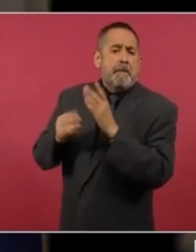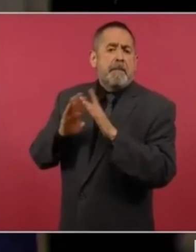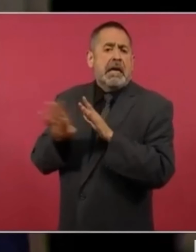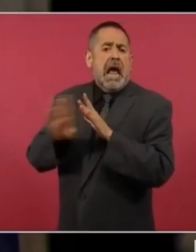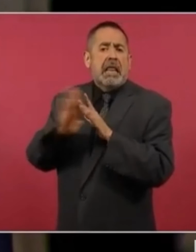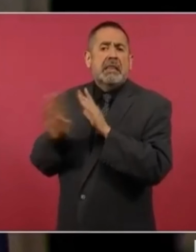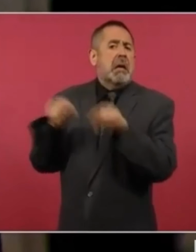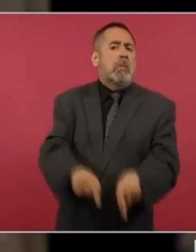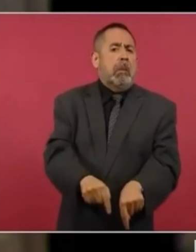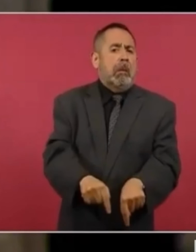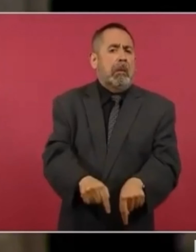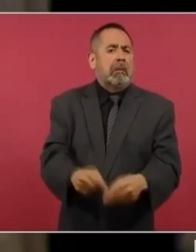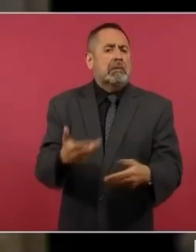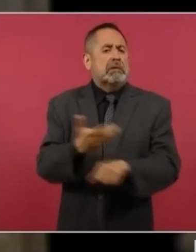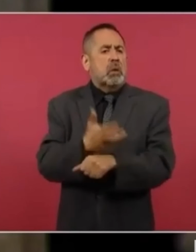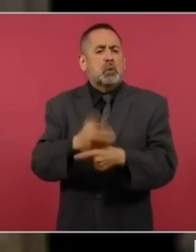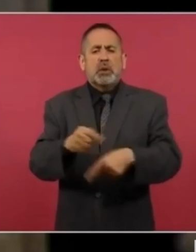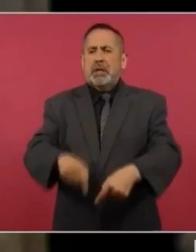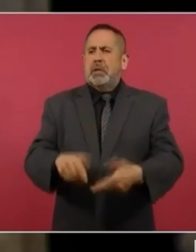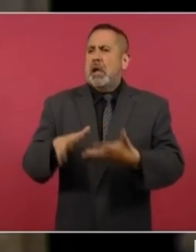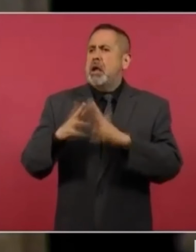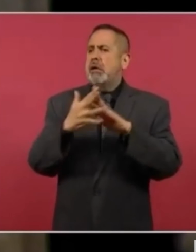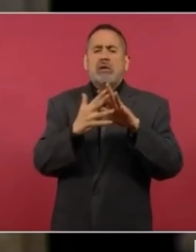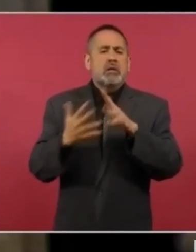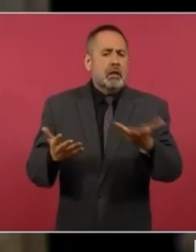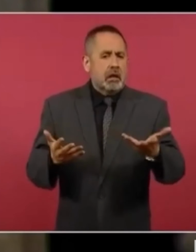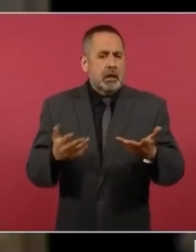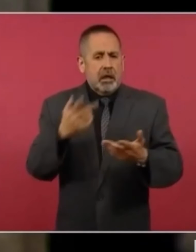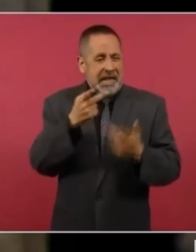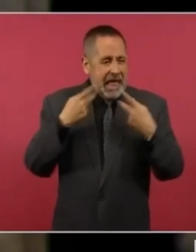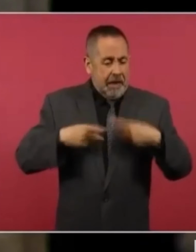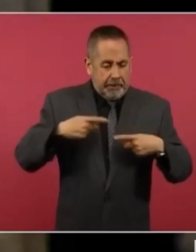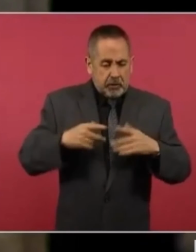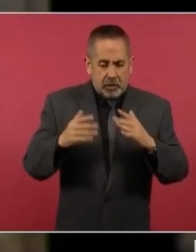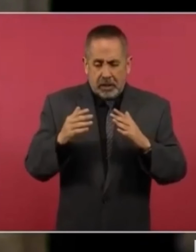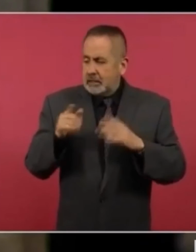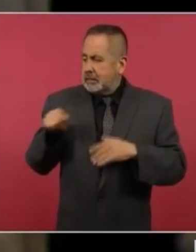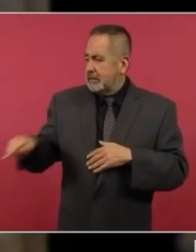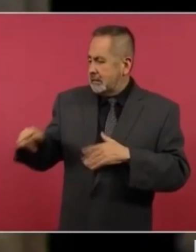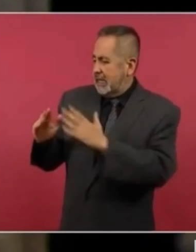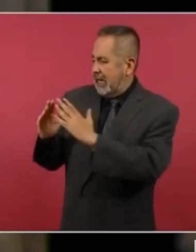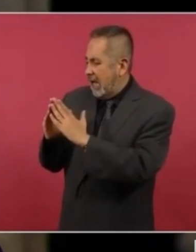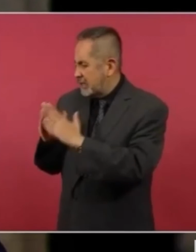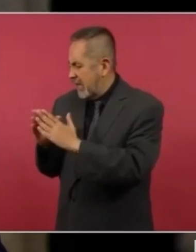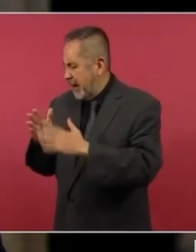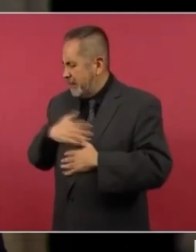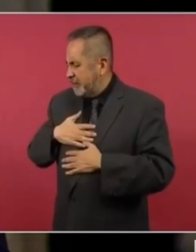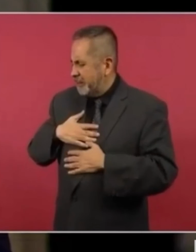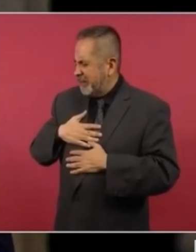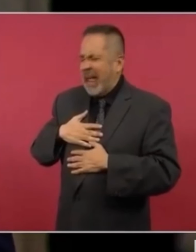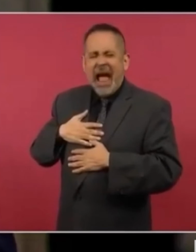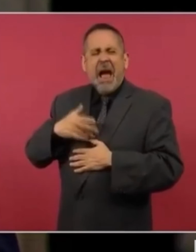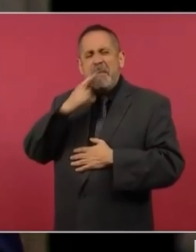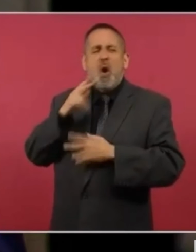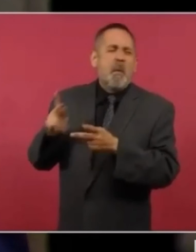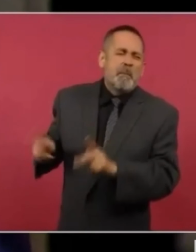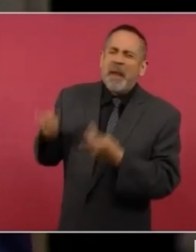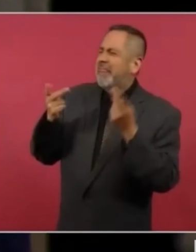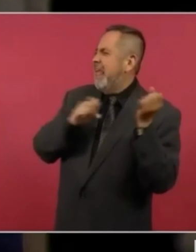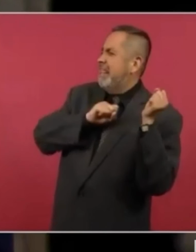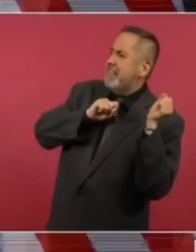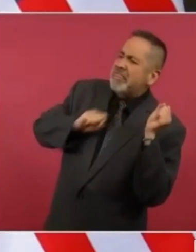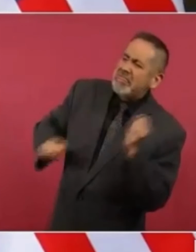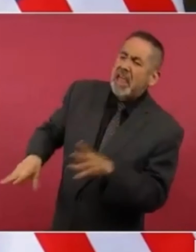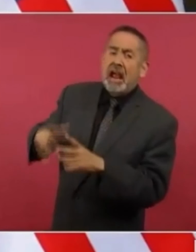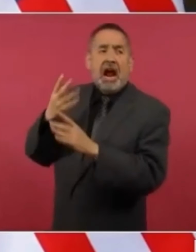que la gente no está en su casa, en su pueblo, diciendo, mira, tengo una excelente idea, vendamos todo lo que tenemos.